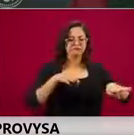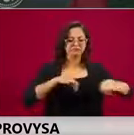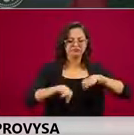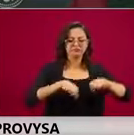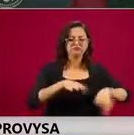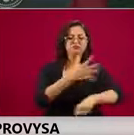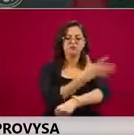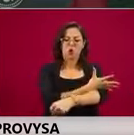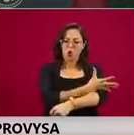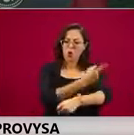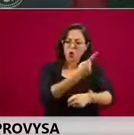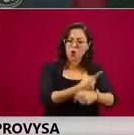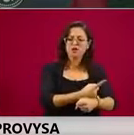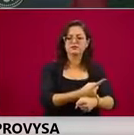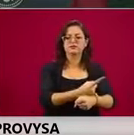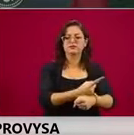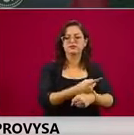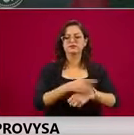se aleja